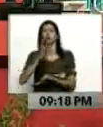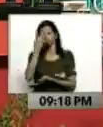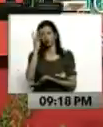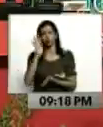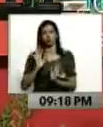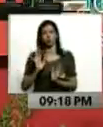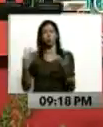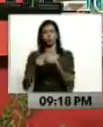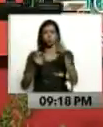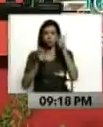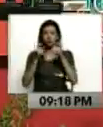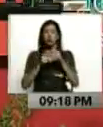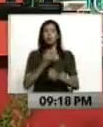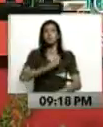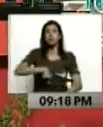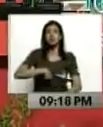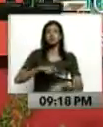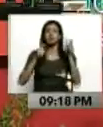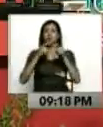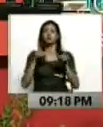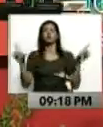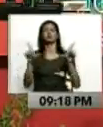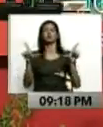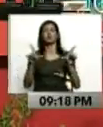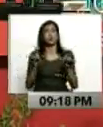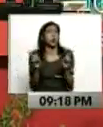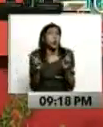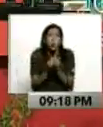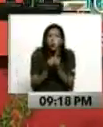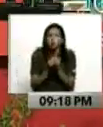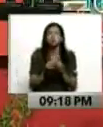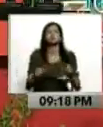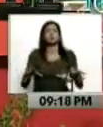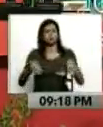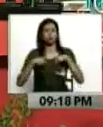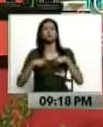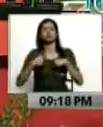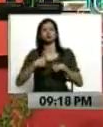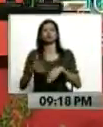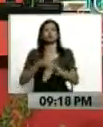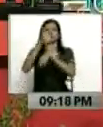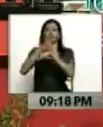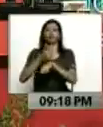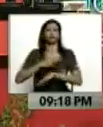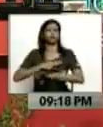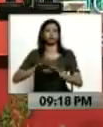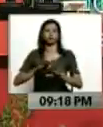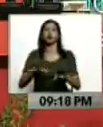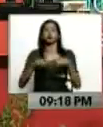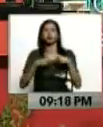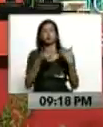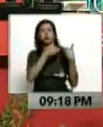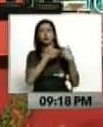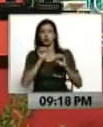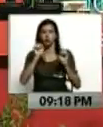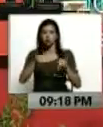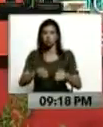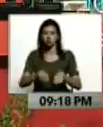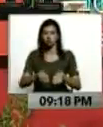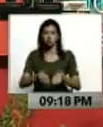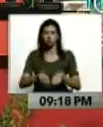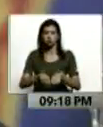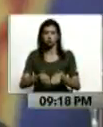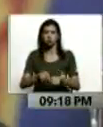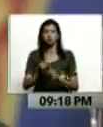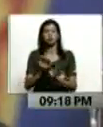responsabilidad por el 4 de Febrero el presidente Chávez en 49 segundos dijo asumo la responsabilidad de este no lo dijo y